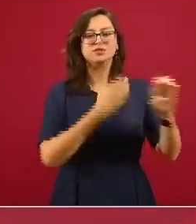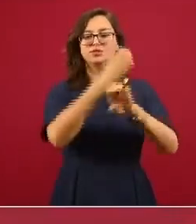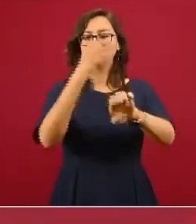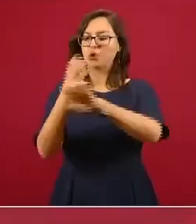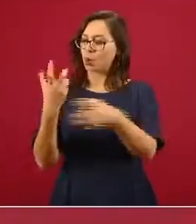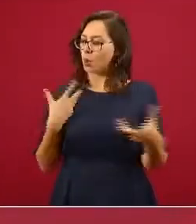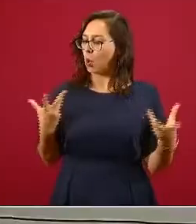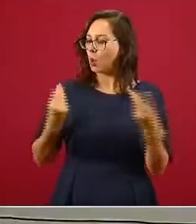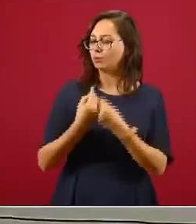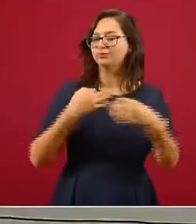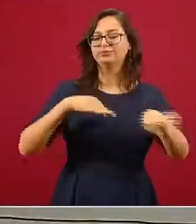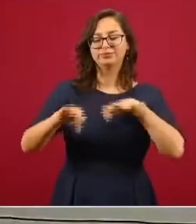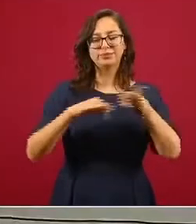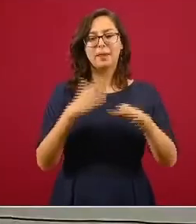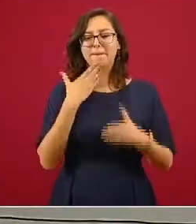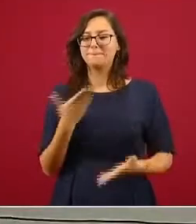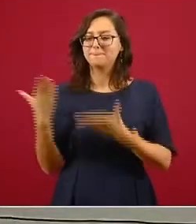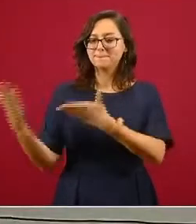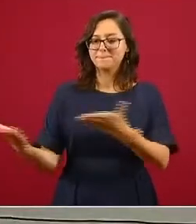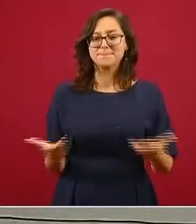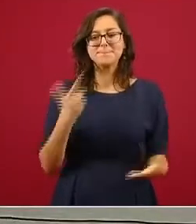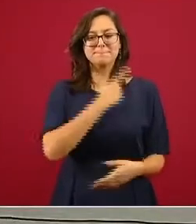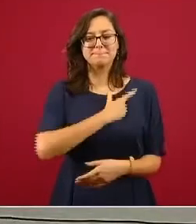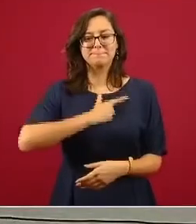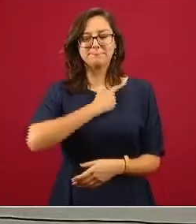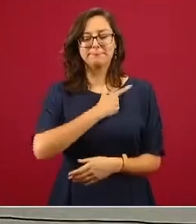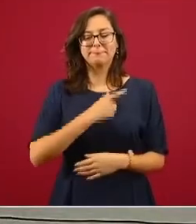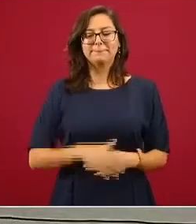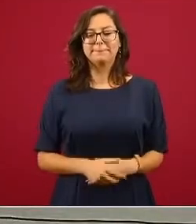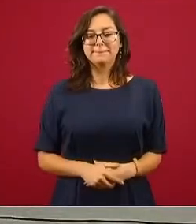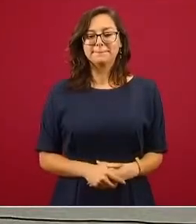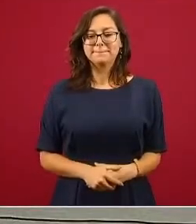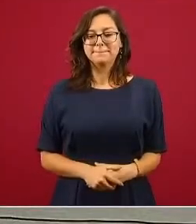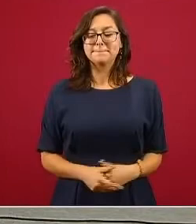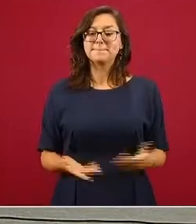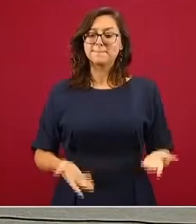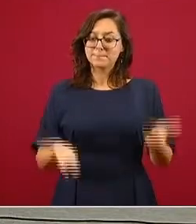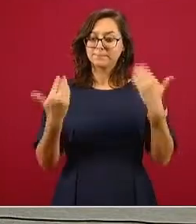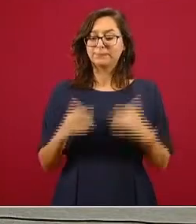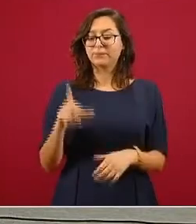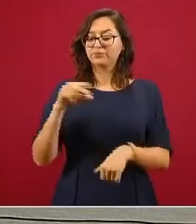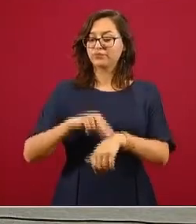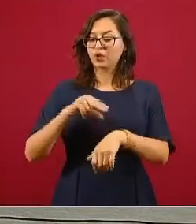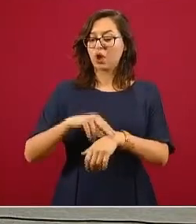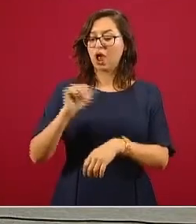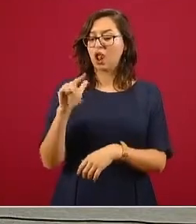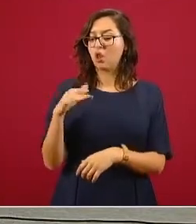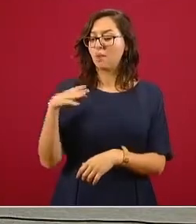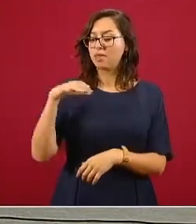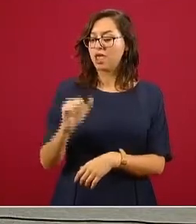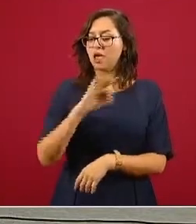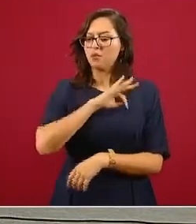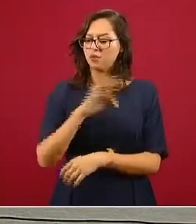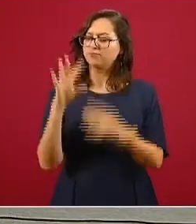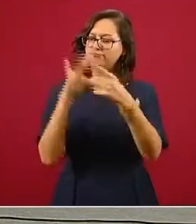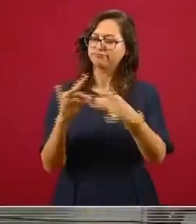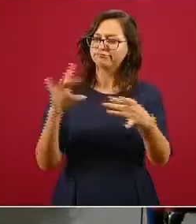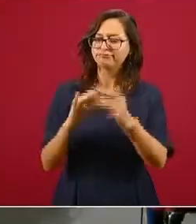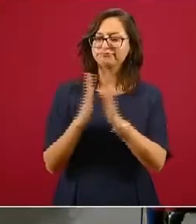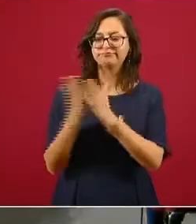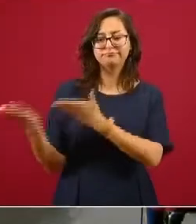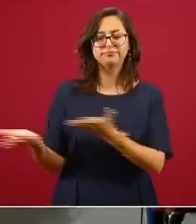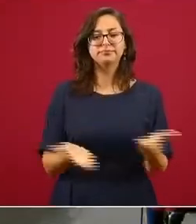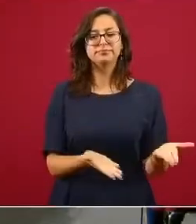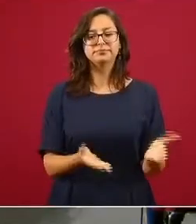muy cercana. Bienvenido, Rodolfo, es un gusto tenerte aquí. Le pido entonces al doctor Alomía, si es tan amable de presentar.